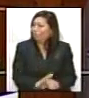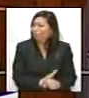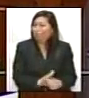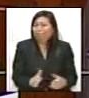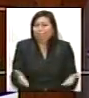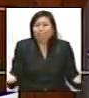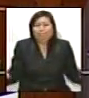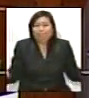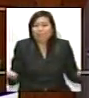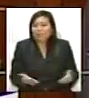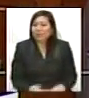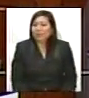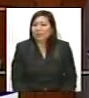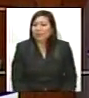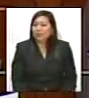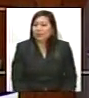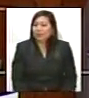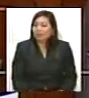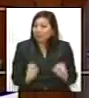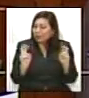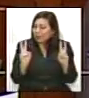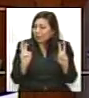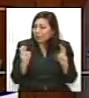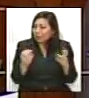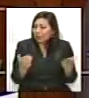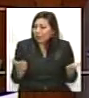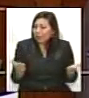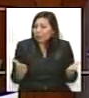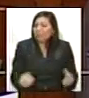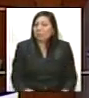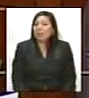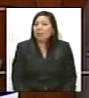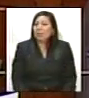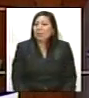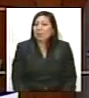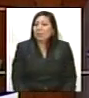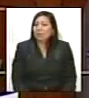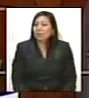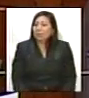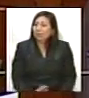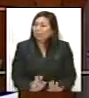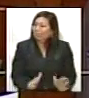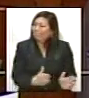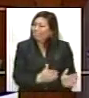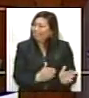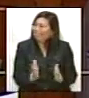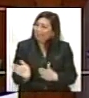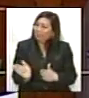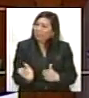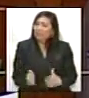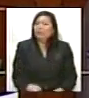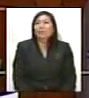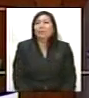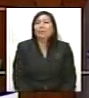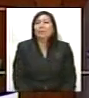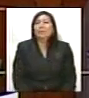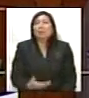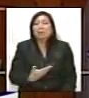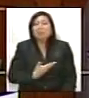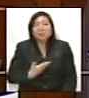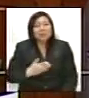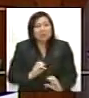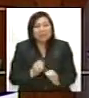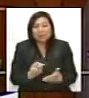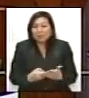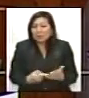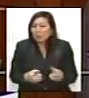presidenta solamente agotemos el tema agotemos el tema presidente no pretendamos justificar ni con el ejecutivo ni con lo